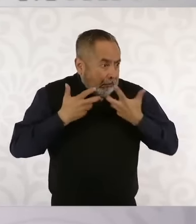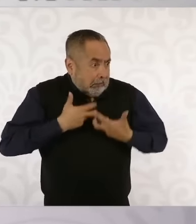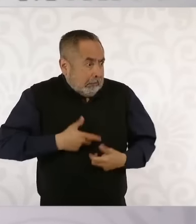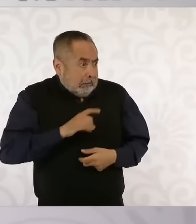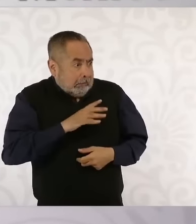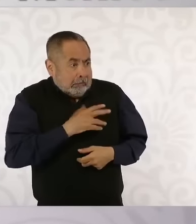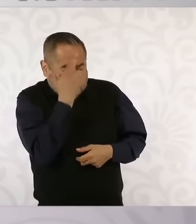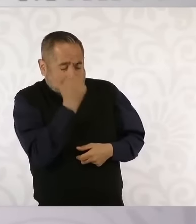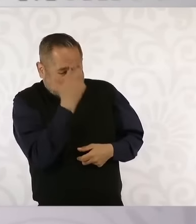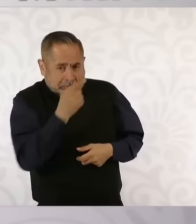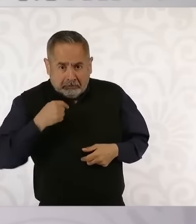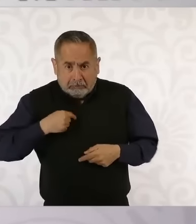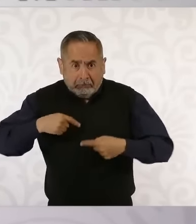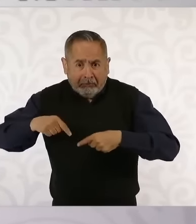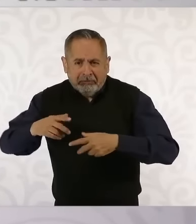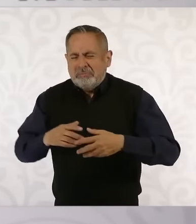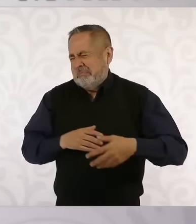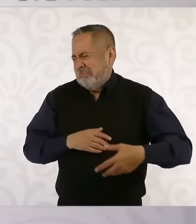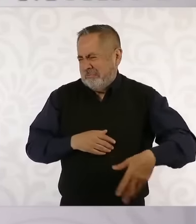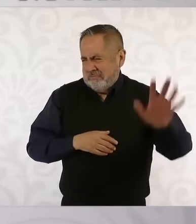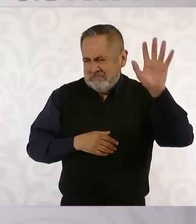leperadas y me van a hacer algo? No.